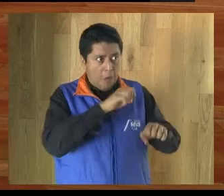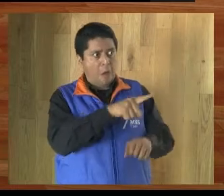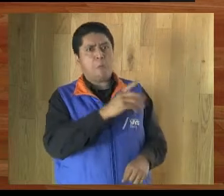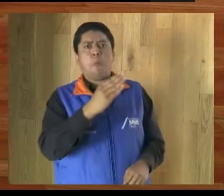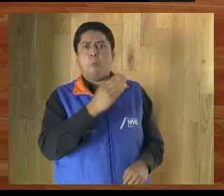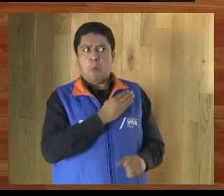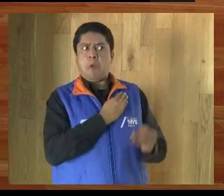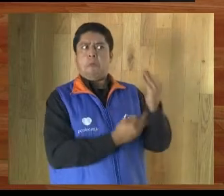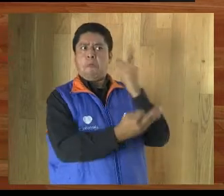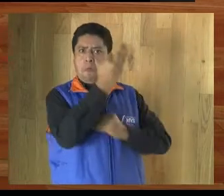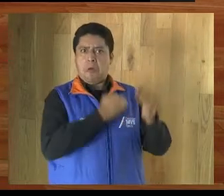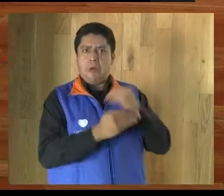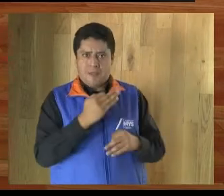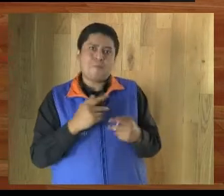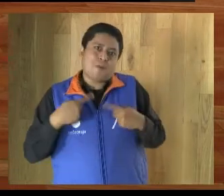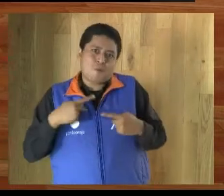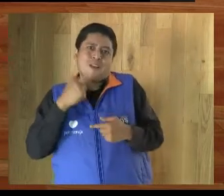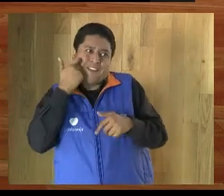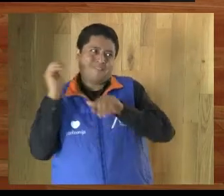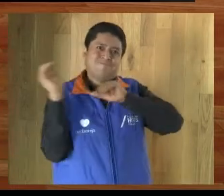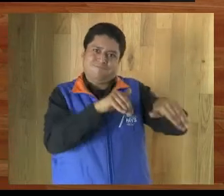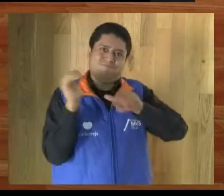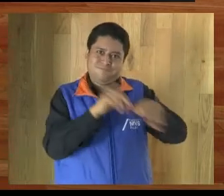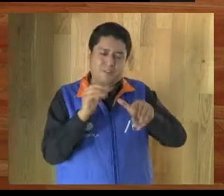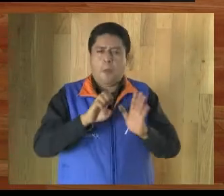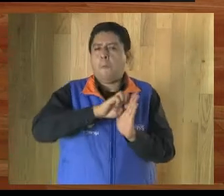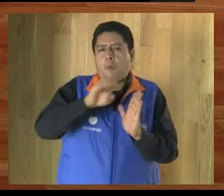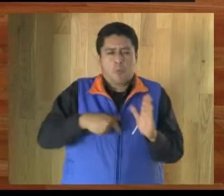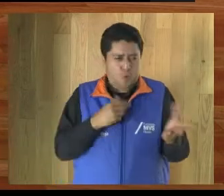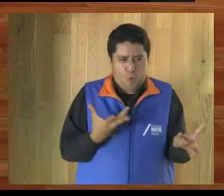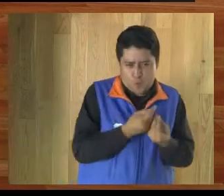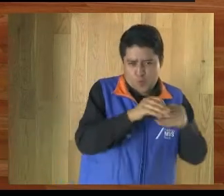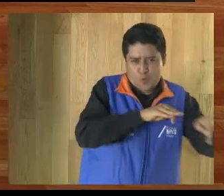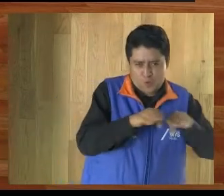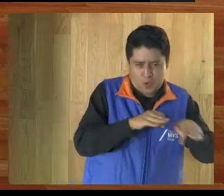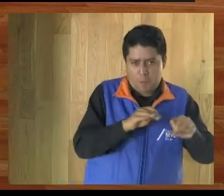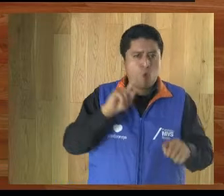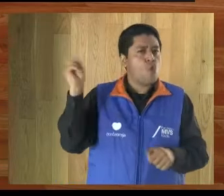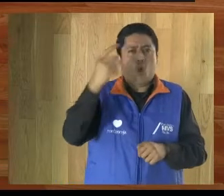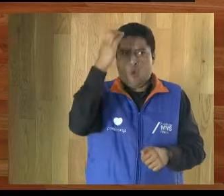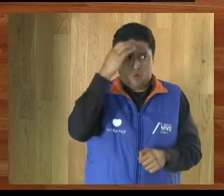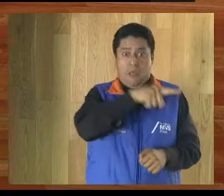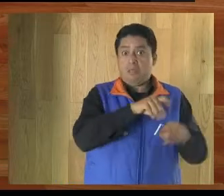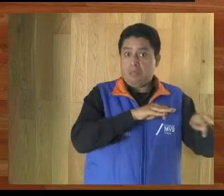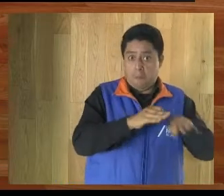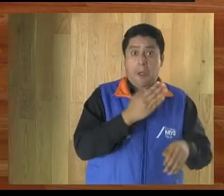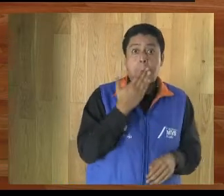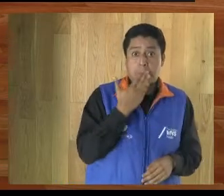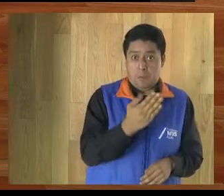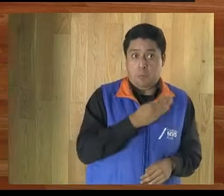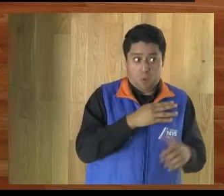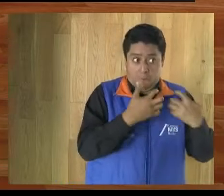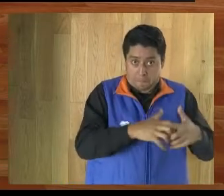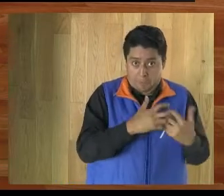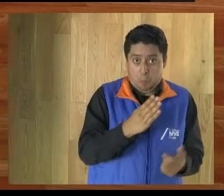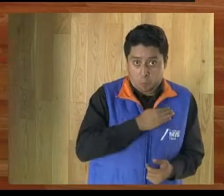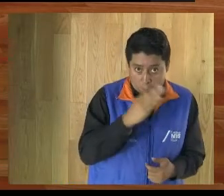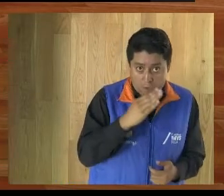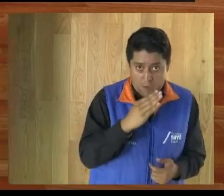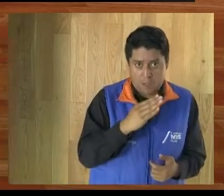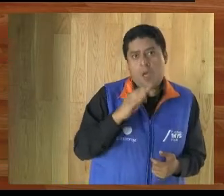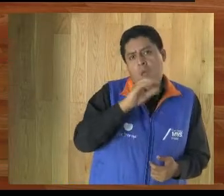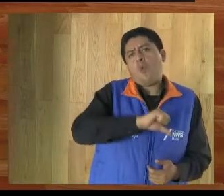empresa X con muy buena reputación, cuando yo salga de ahí, mi currículum se ve reforzado. Ahora bien, si yo he trabajado en una